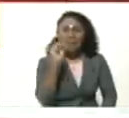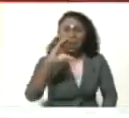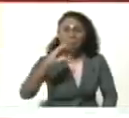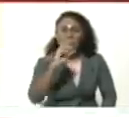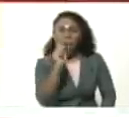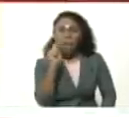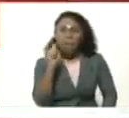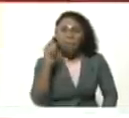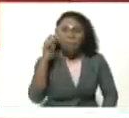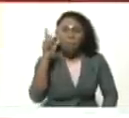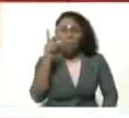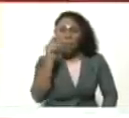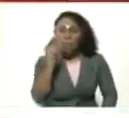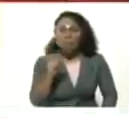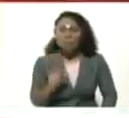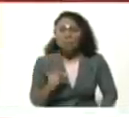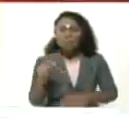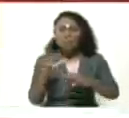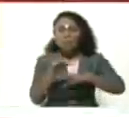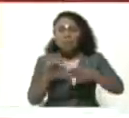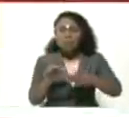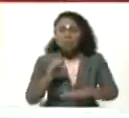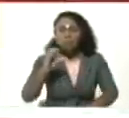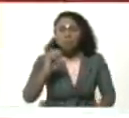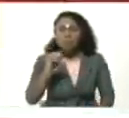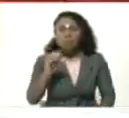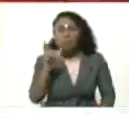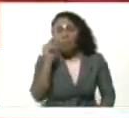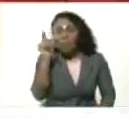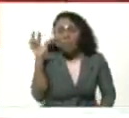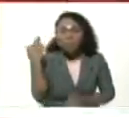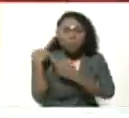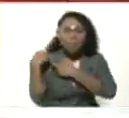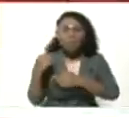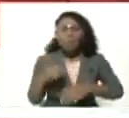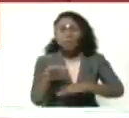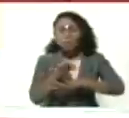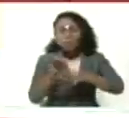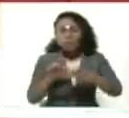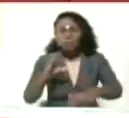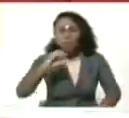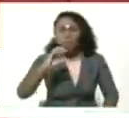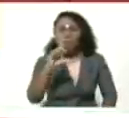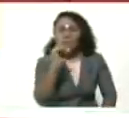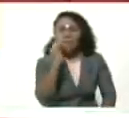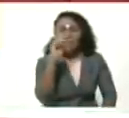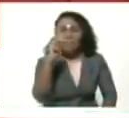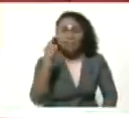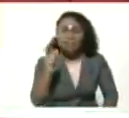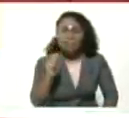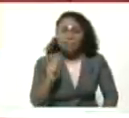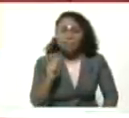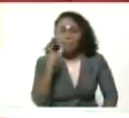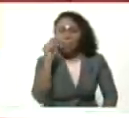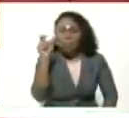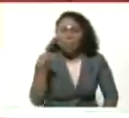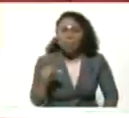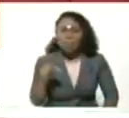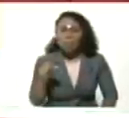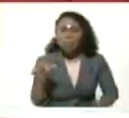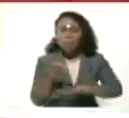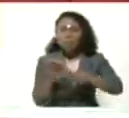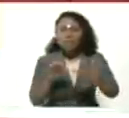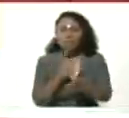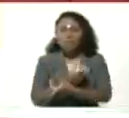Municipio Carirubana, Abel Petit. Municipio Colina, Rubén Molina. Municipio Democracia,